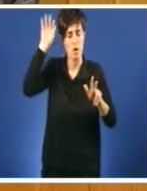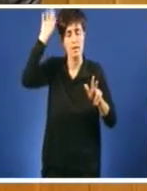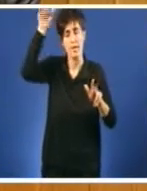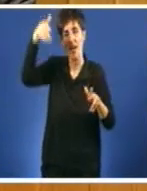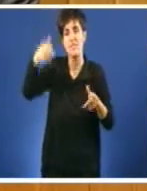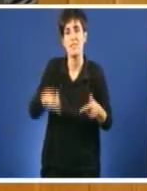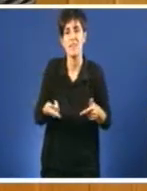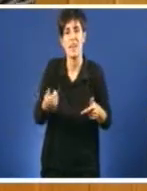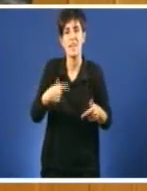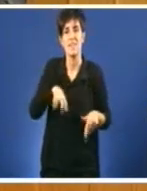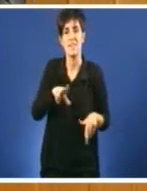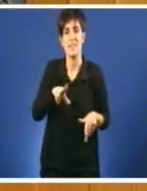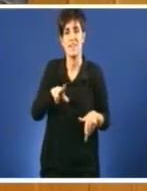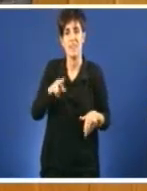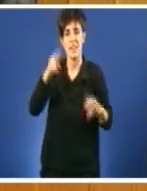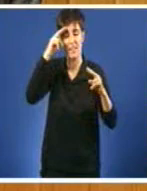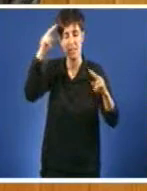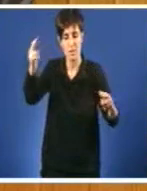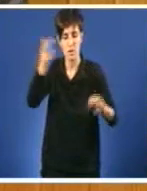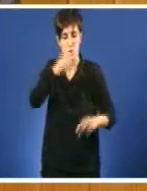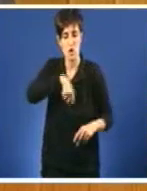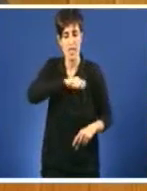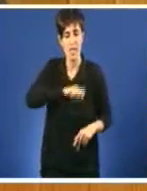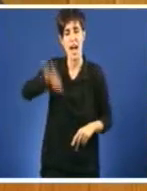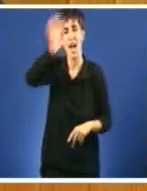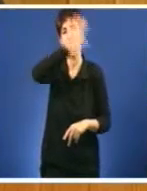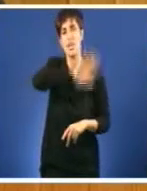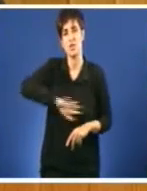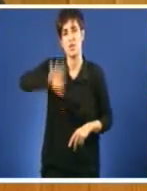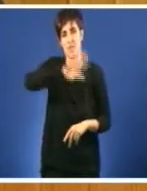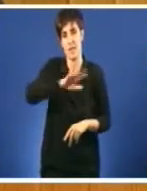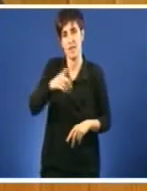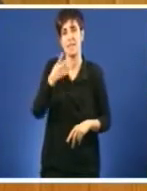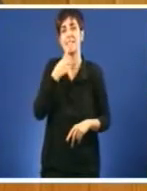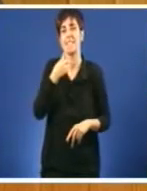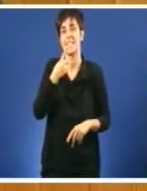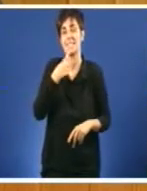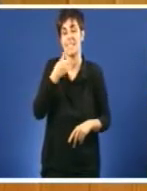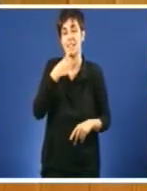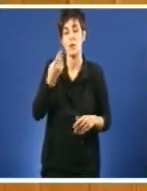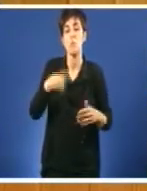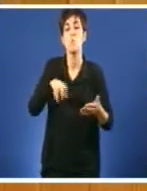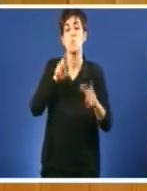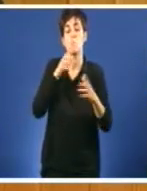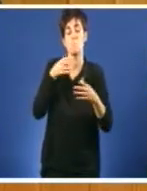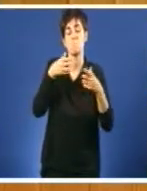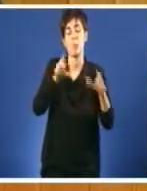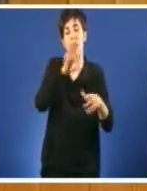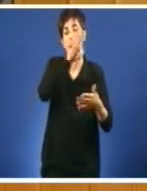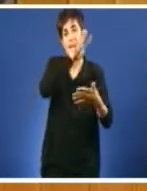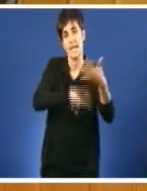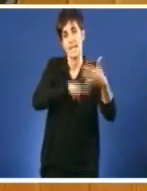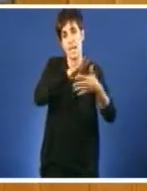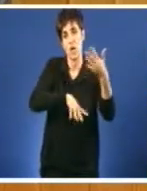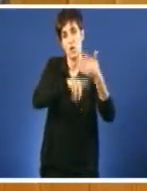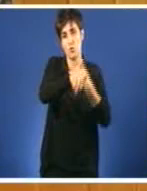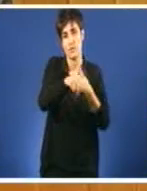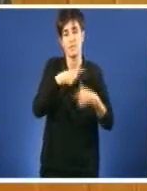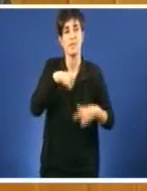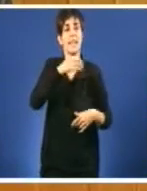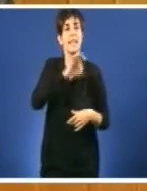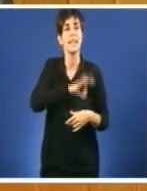de dignidade nacional dada polo pobo catalán, o 10 de novembro, o señor